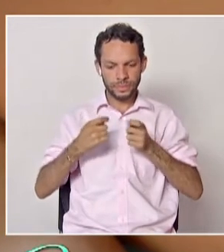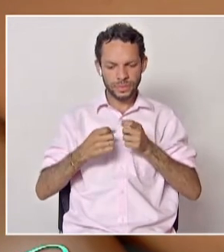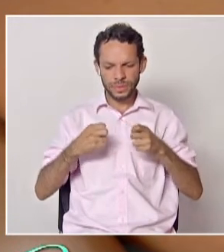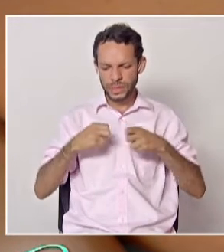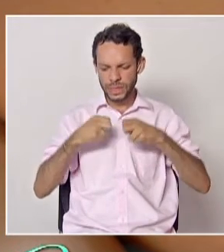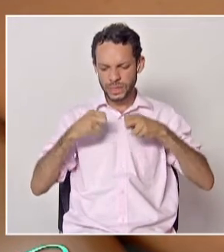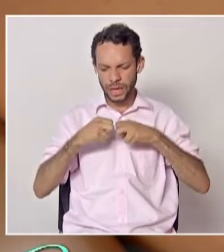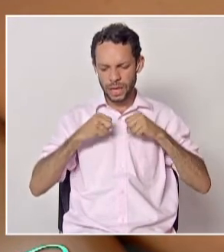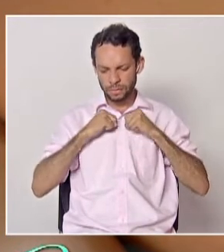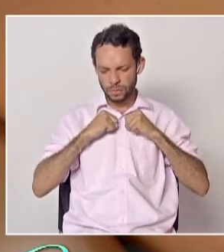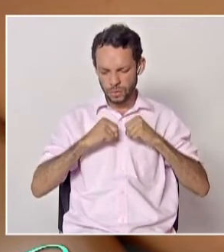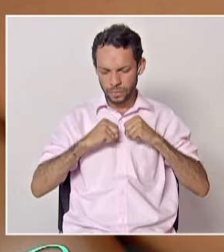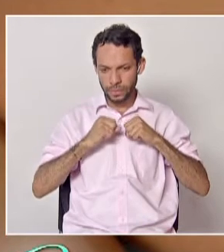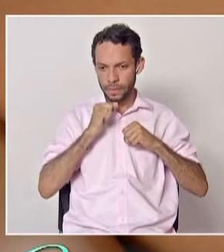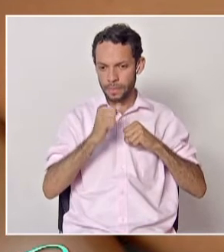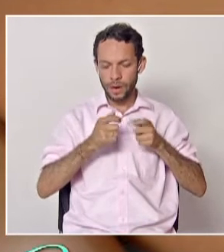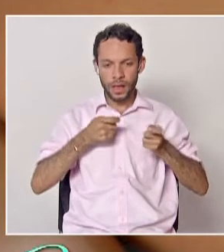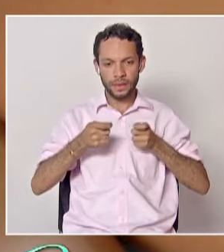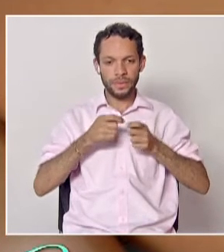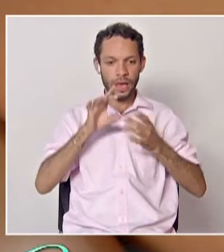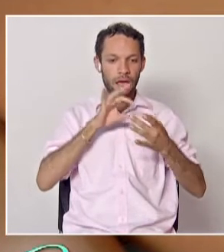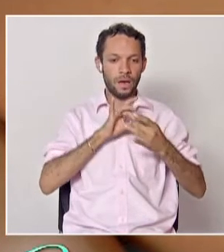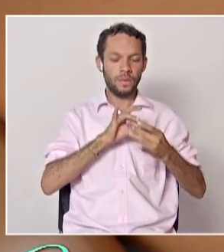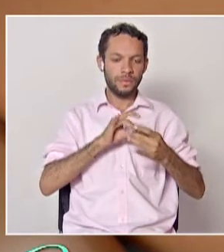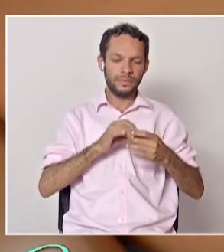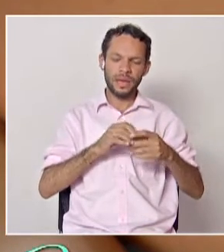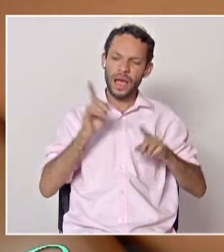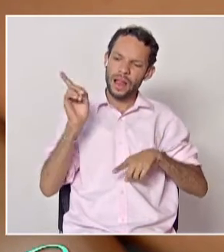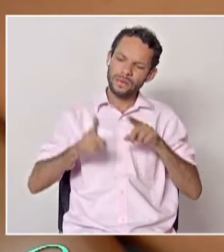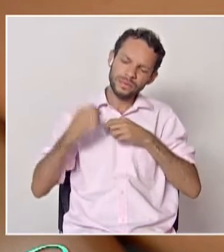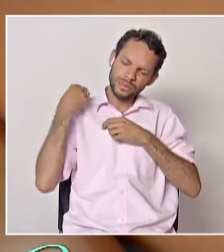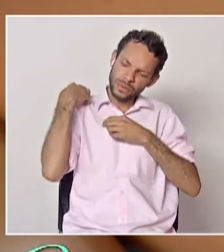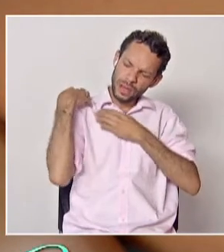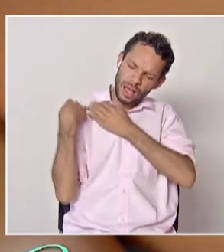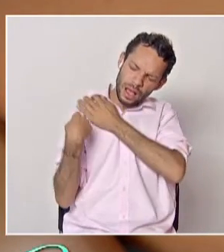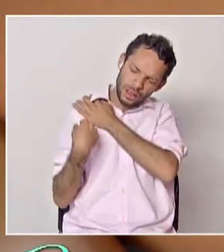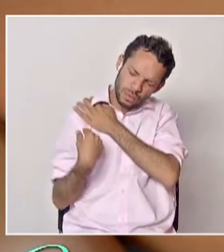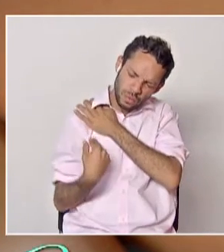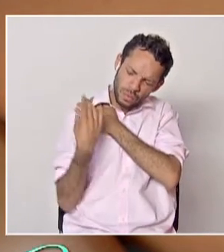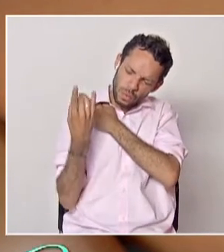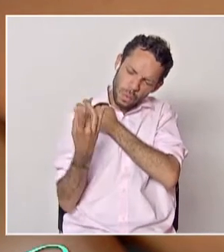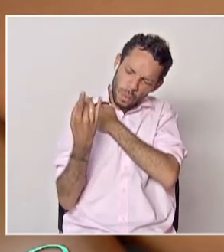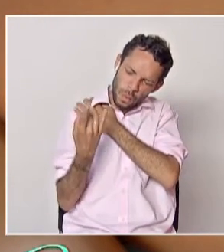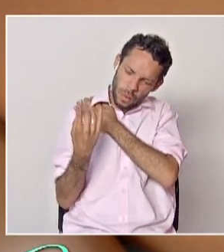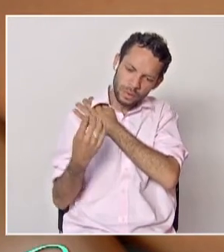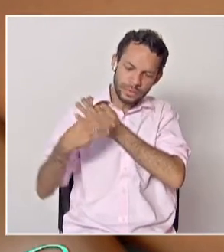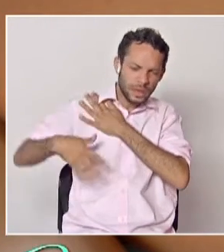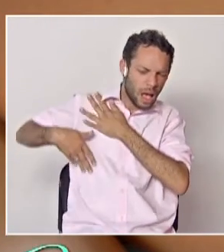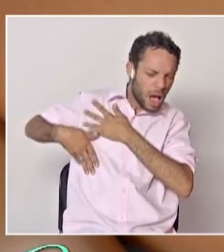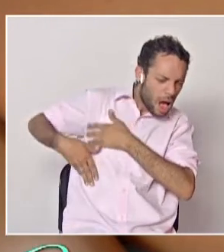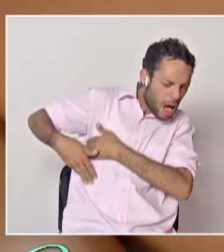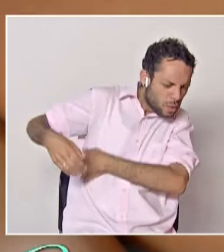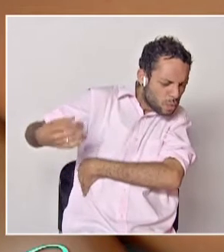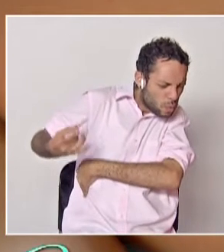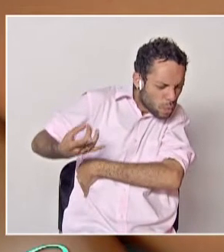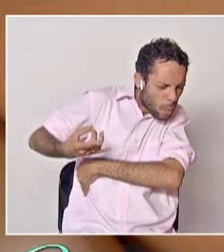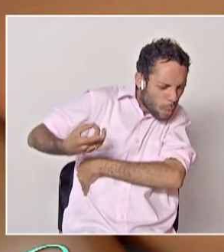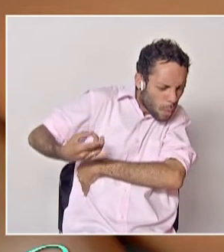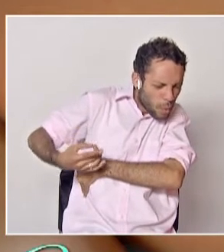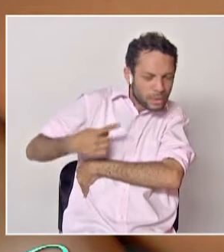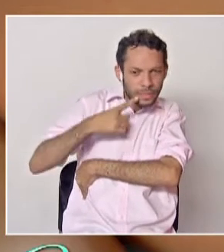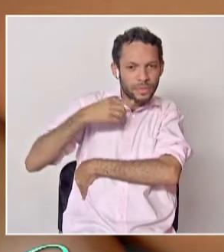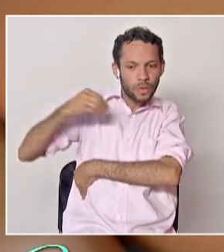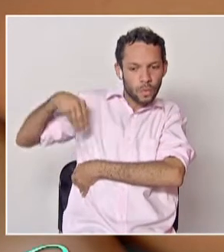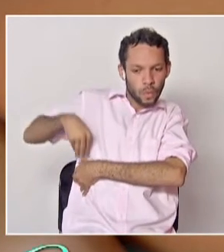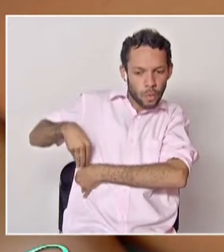yang ahí es donde se genera el dolor, ¿sí? Tal como lo decían de pronto los abuelos ahora a tiempo, vamos a sacar un viento. ¿Qué era el famoso viento?